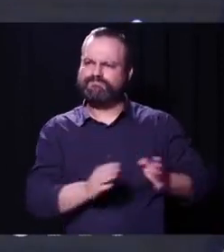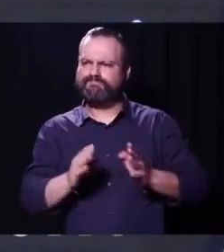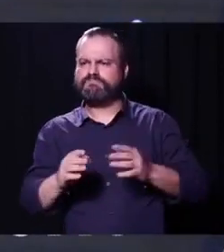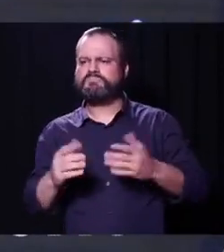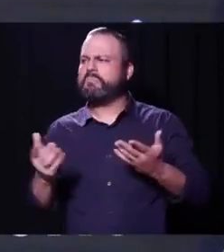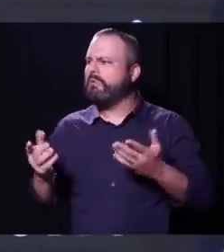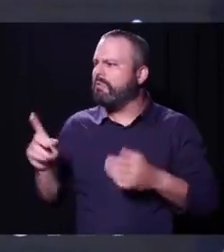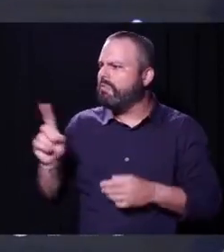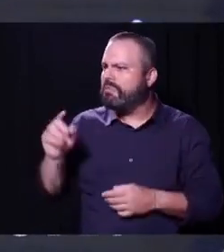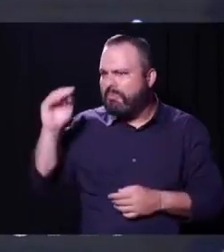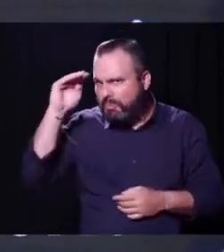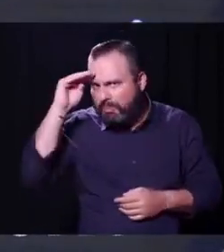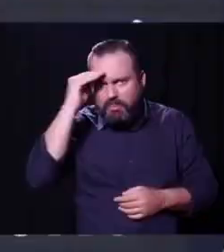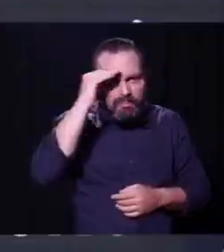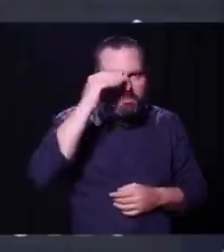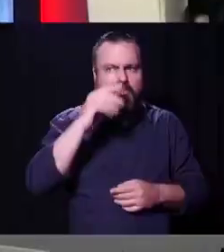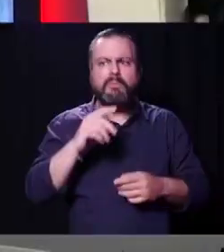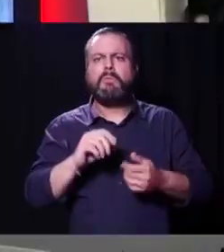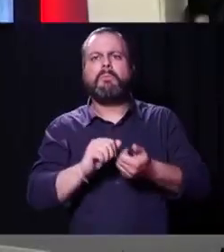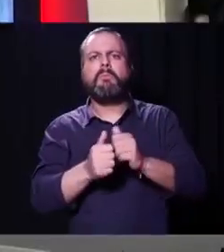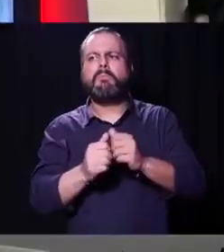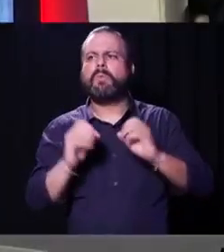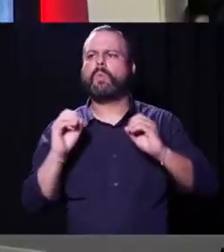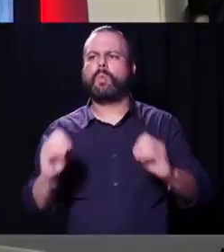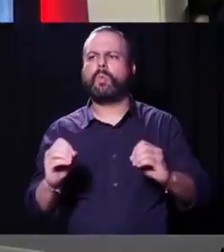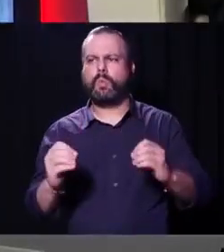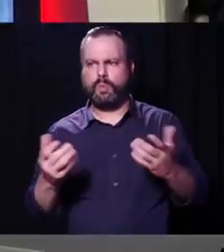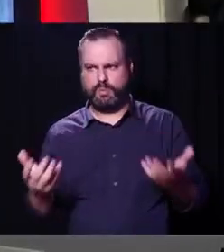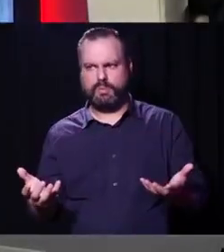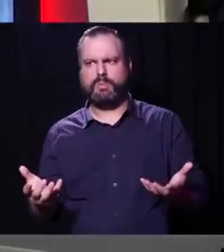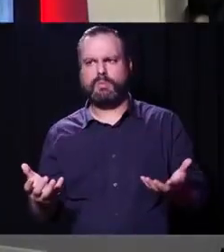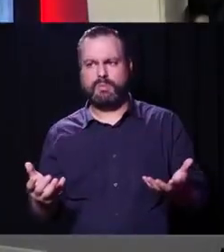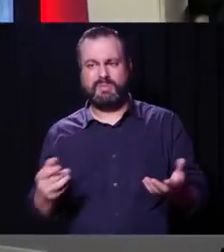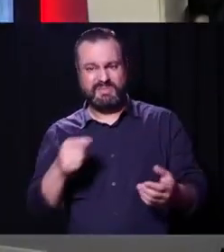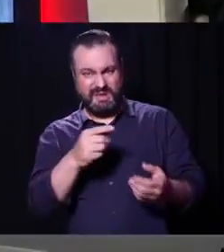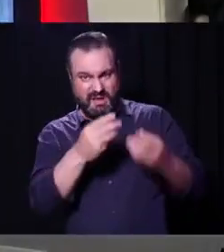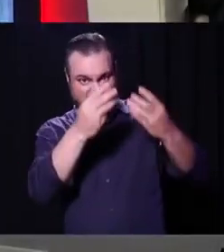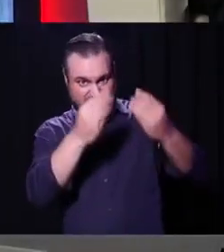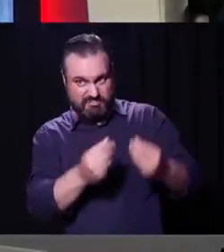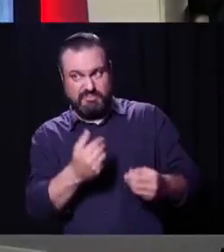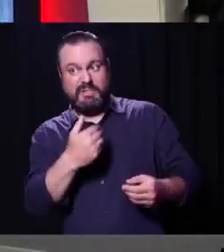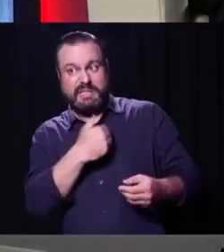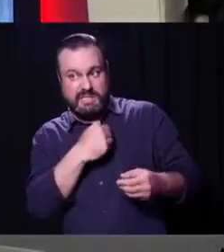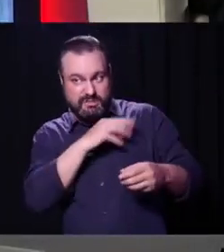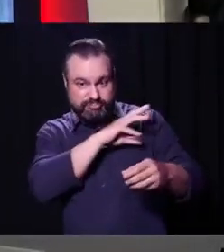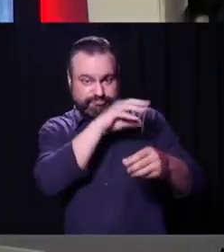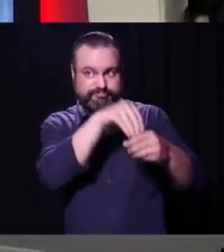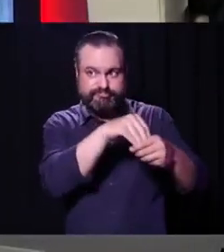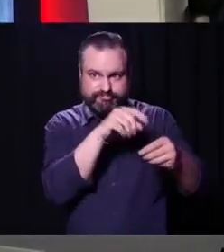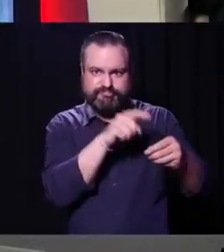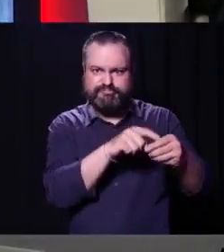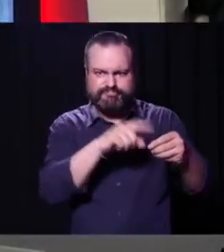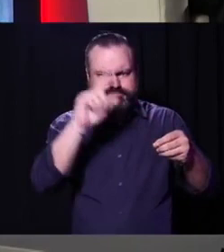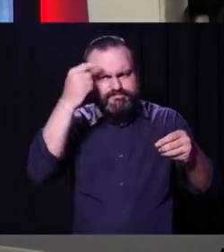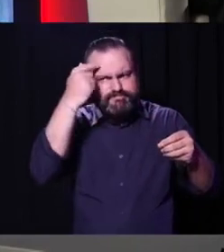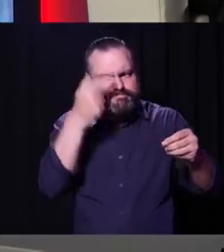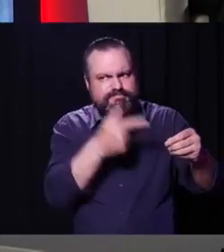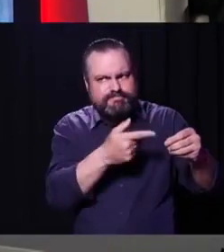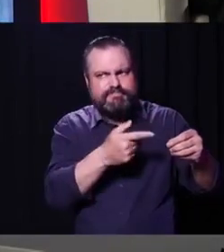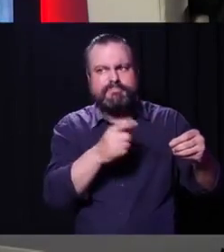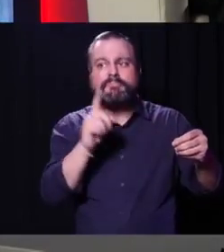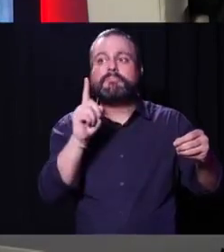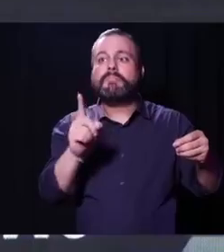entonces hay que financiar. Se necesita más presupuesto para el INAC o para otras instituciones que se crean alrededor de eso. Déjeme decirle al